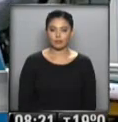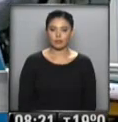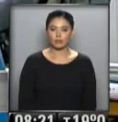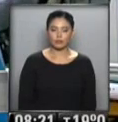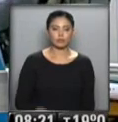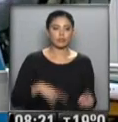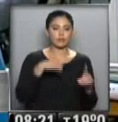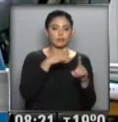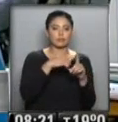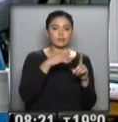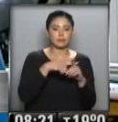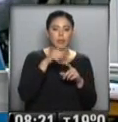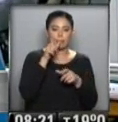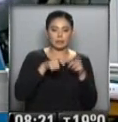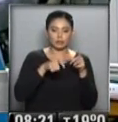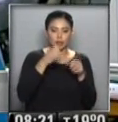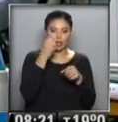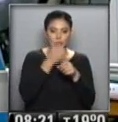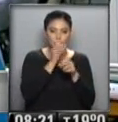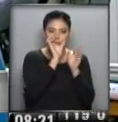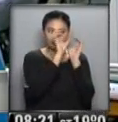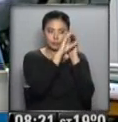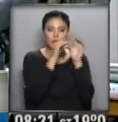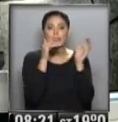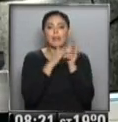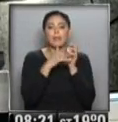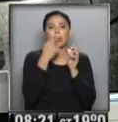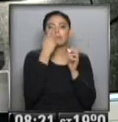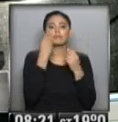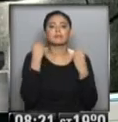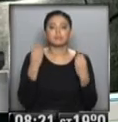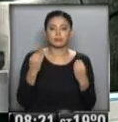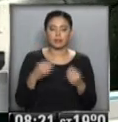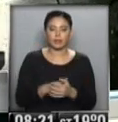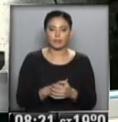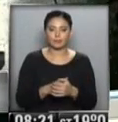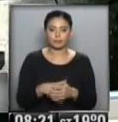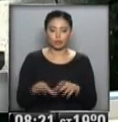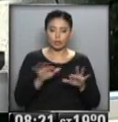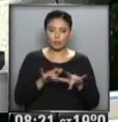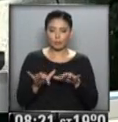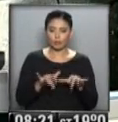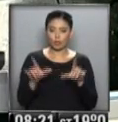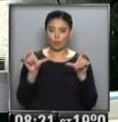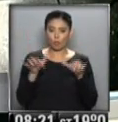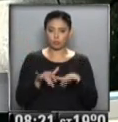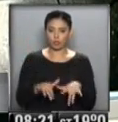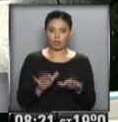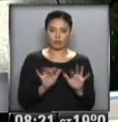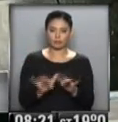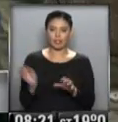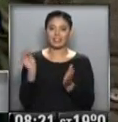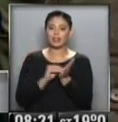Coordenadas las provee el astrónomo de acuerdo al objeto de interés que tenga él. El operador coloca las coordenadas en la computadora,